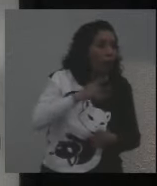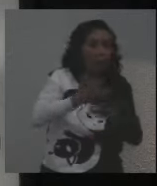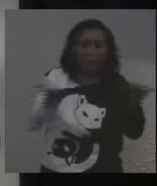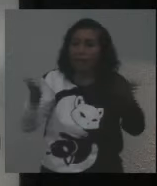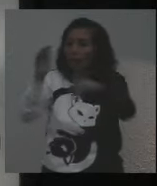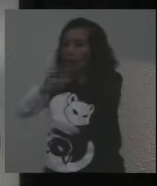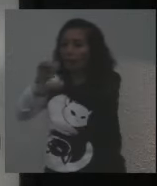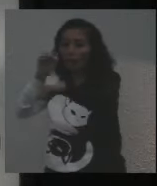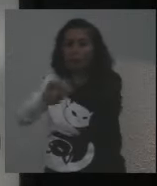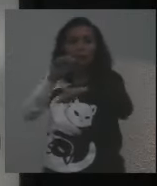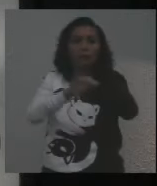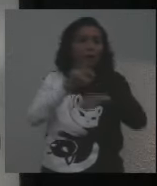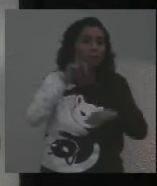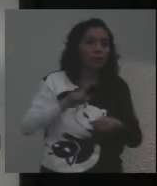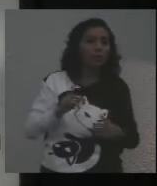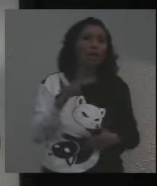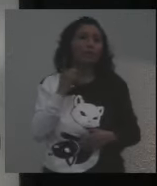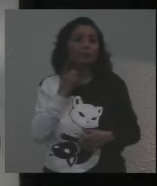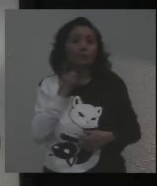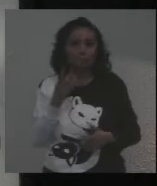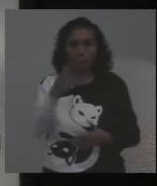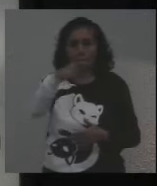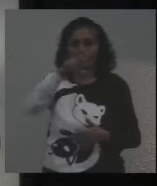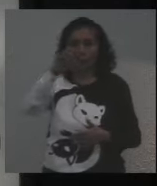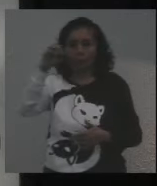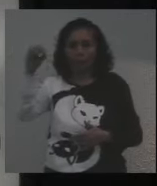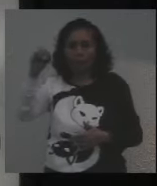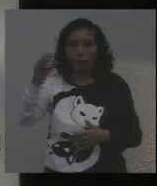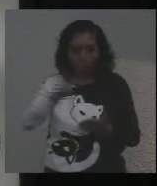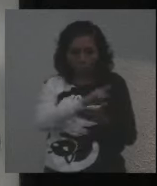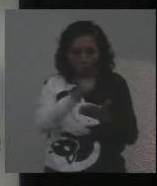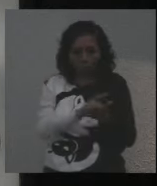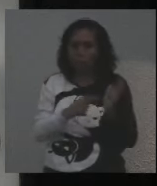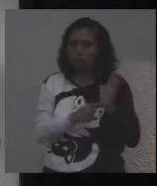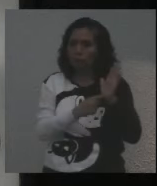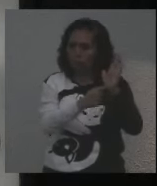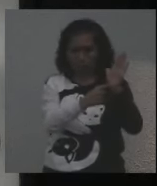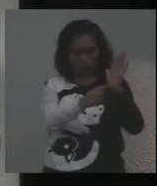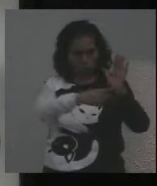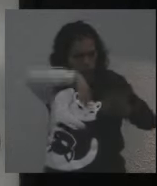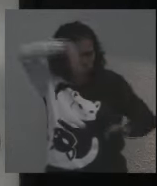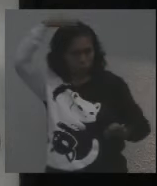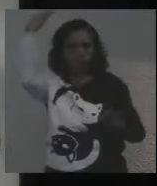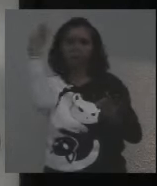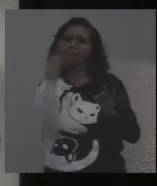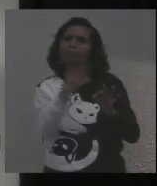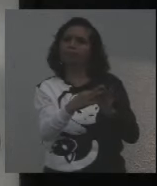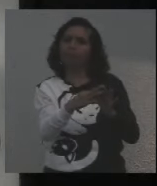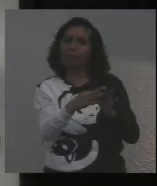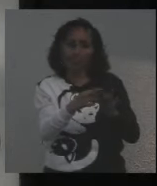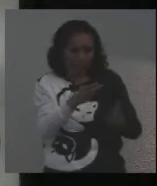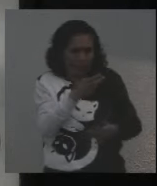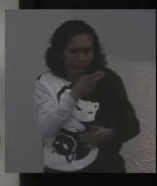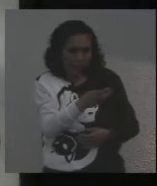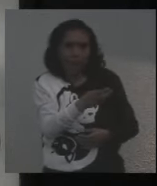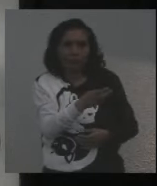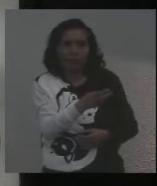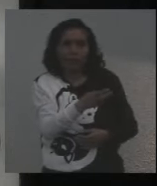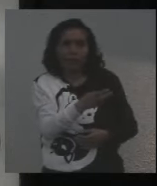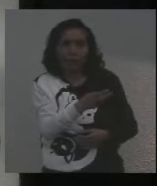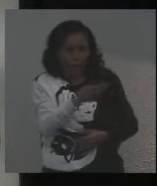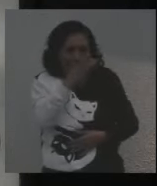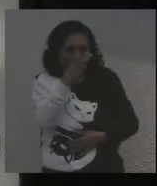Amigas y amigos legisladores Quintana ro tiene una constitución legal robusta que coge la letra pero al mismo